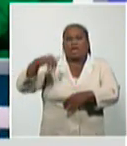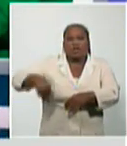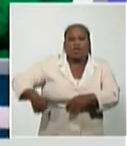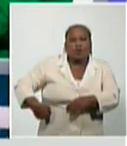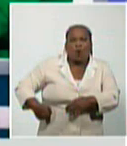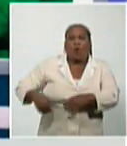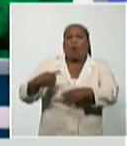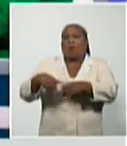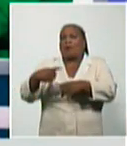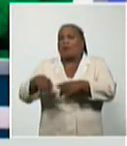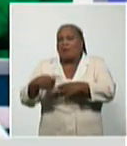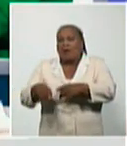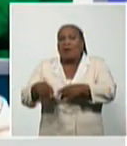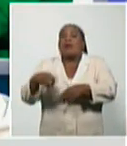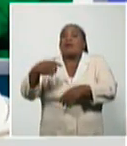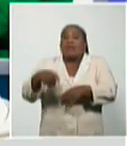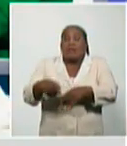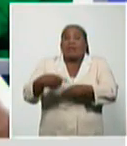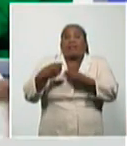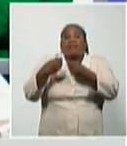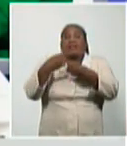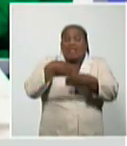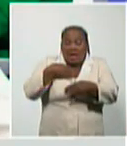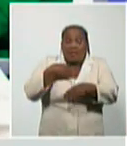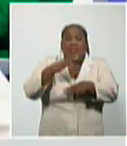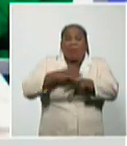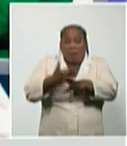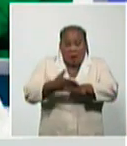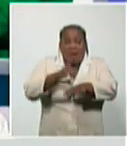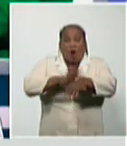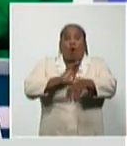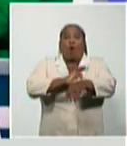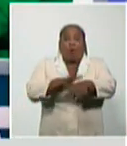número de limitaciones y de secuelas.